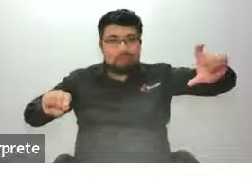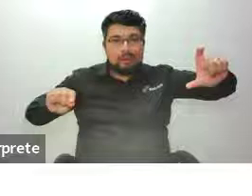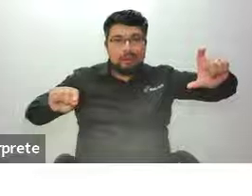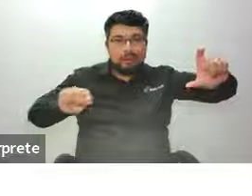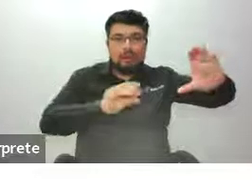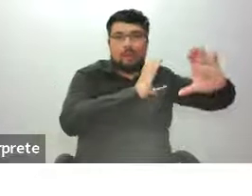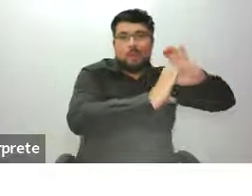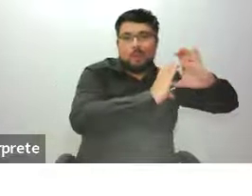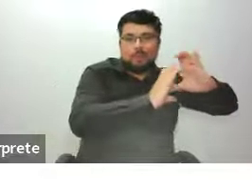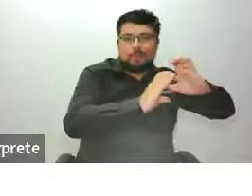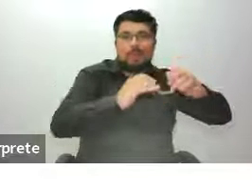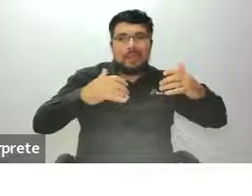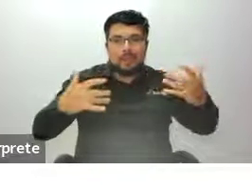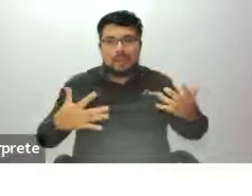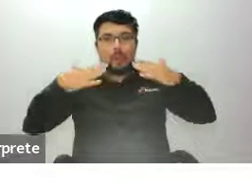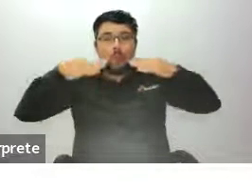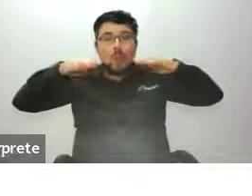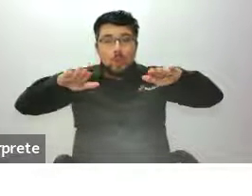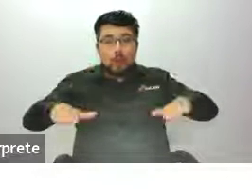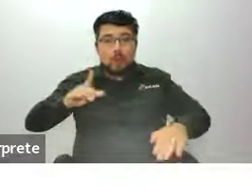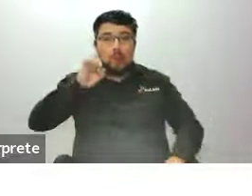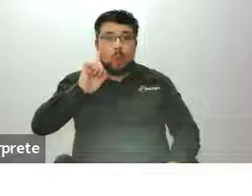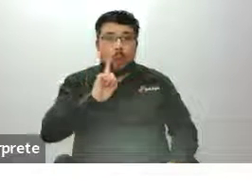los niños y niñas sordas,